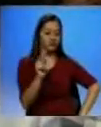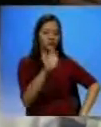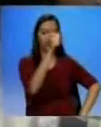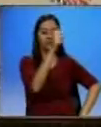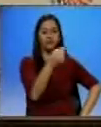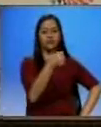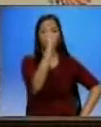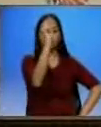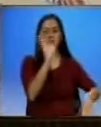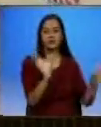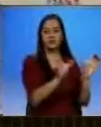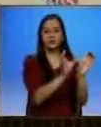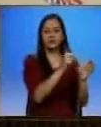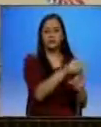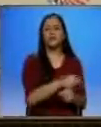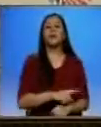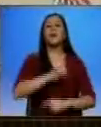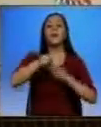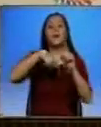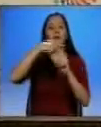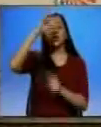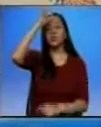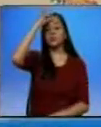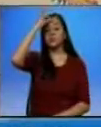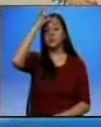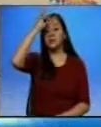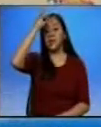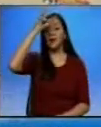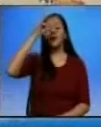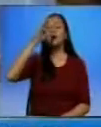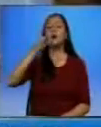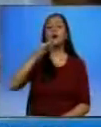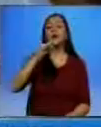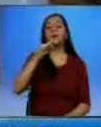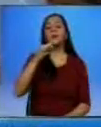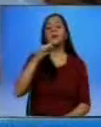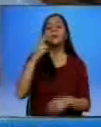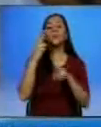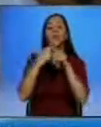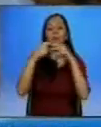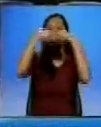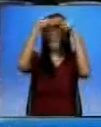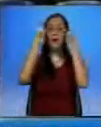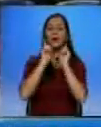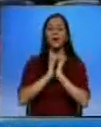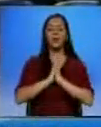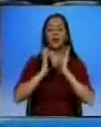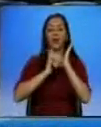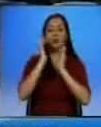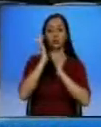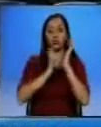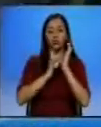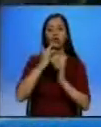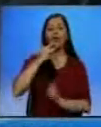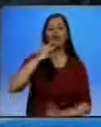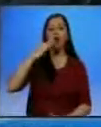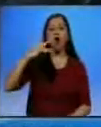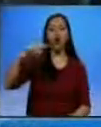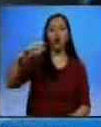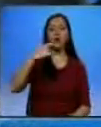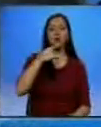seguridad del paciente. También el Hospital de Especialidades Mariana de Jesús recibió esta certificación en nivel oro, con un promedio